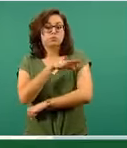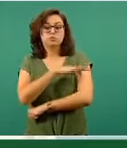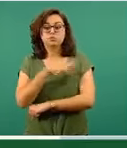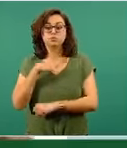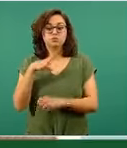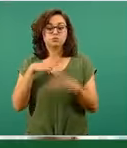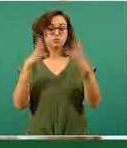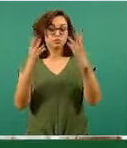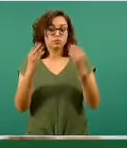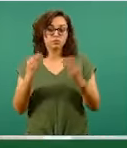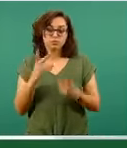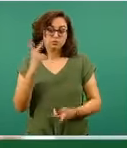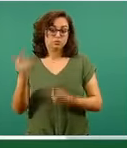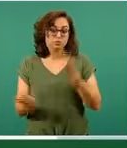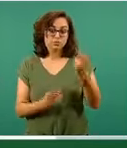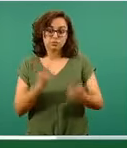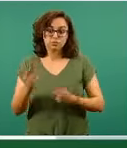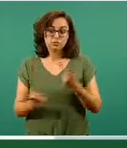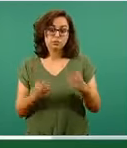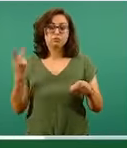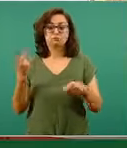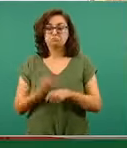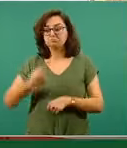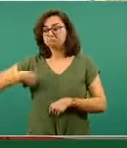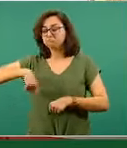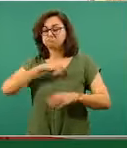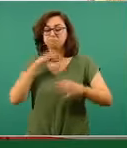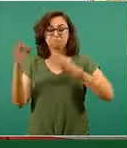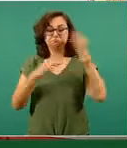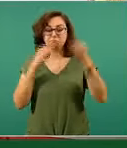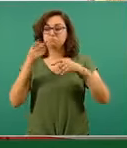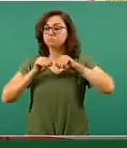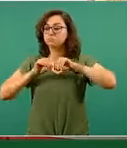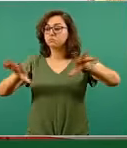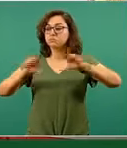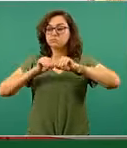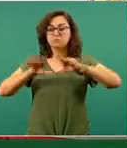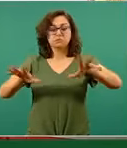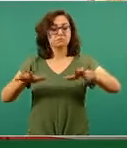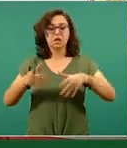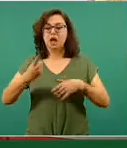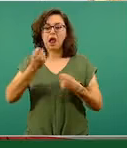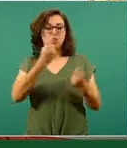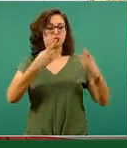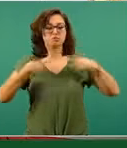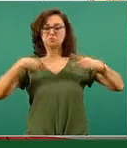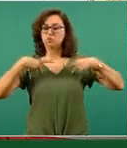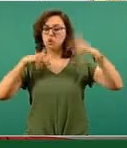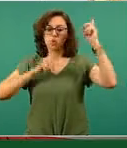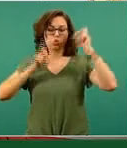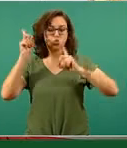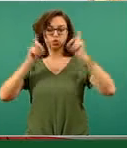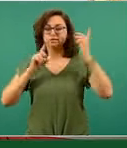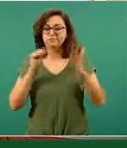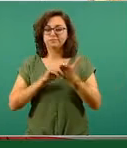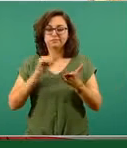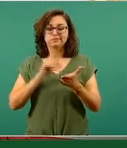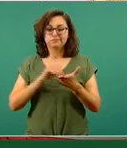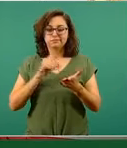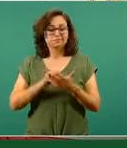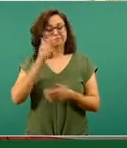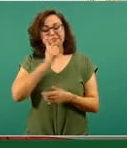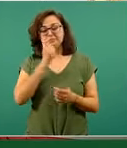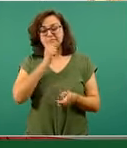preguntas que a pesar de los anuncios, de lo que hemos producido también de infografías, siempre va a haber preguntas